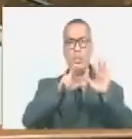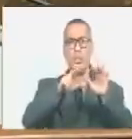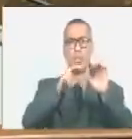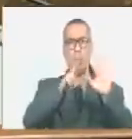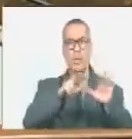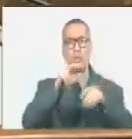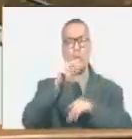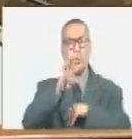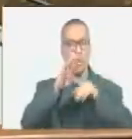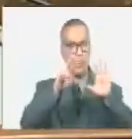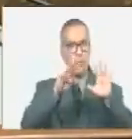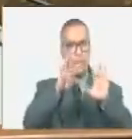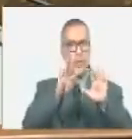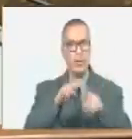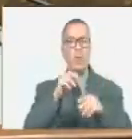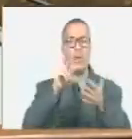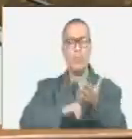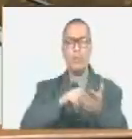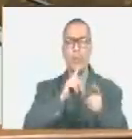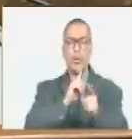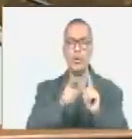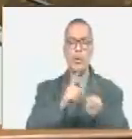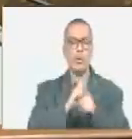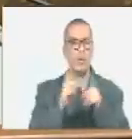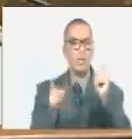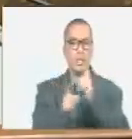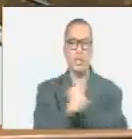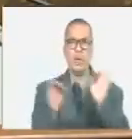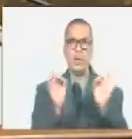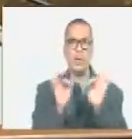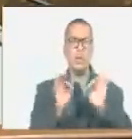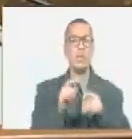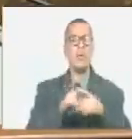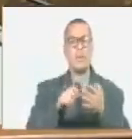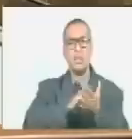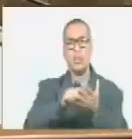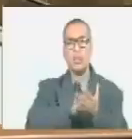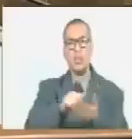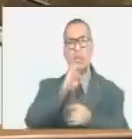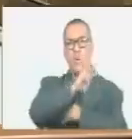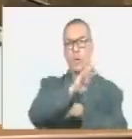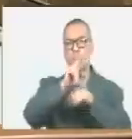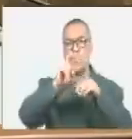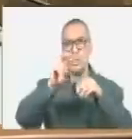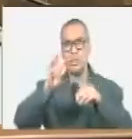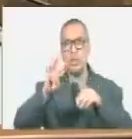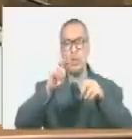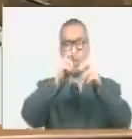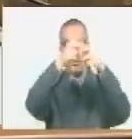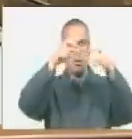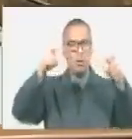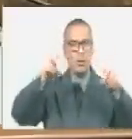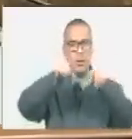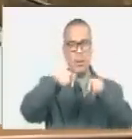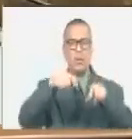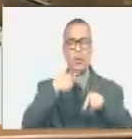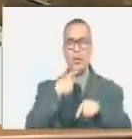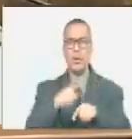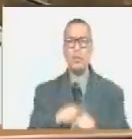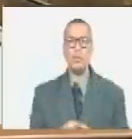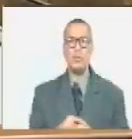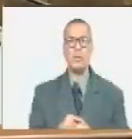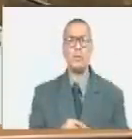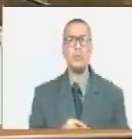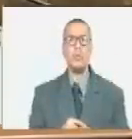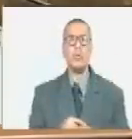89. Se sugiere aprobar sin modificación la denominación del epígrafe del artículo 44, quedando redactado de la siguiente manera.